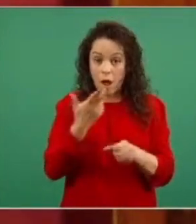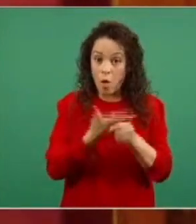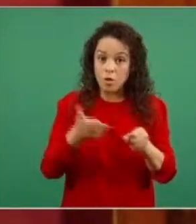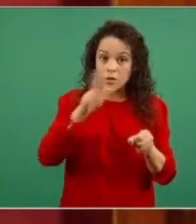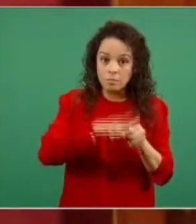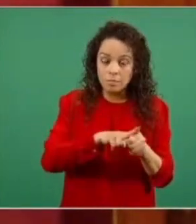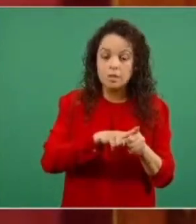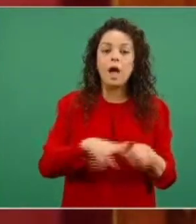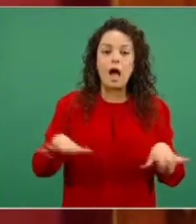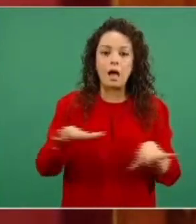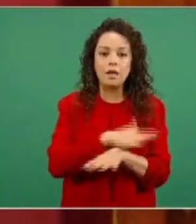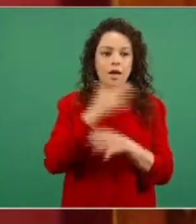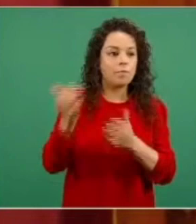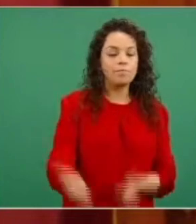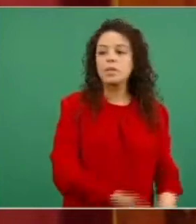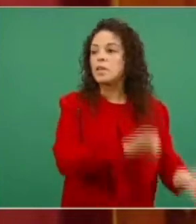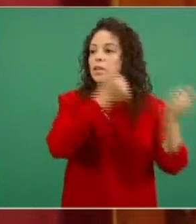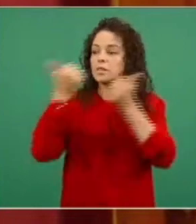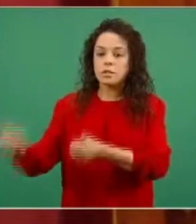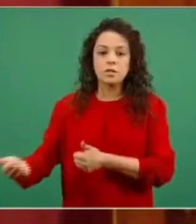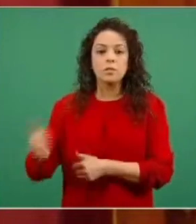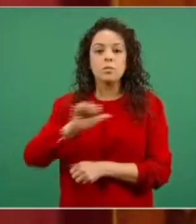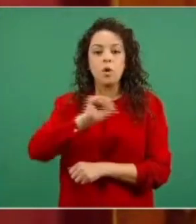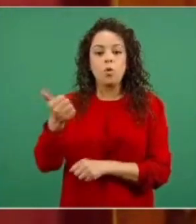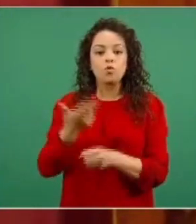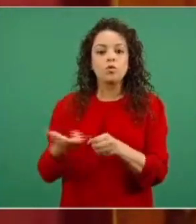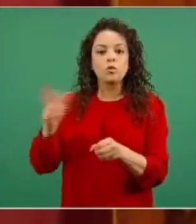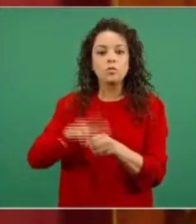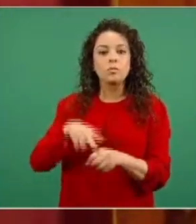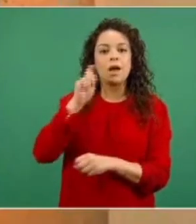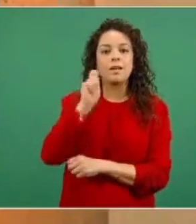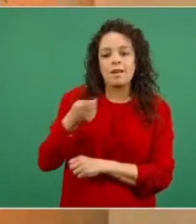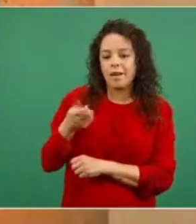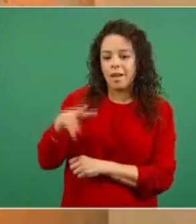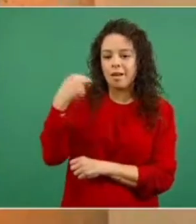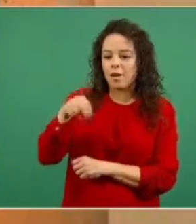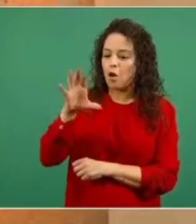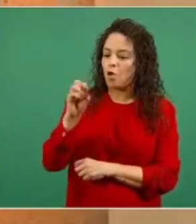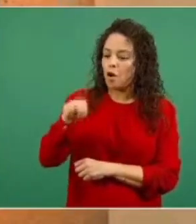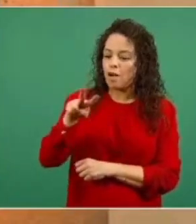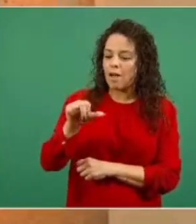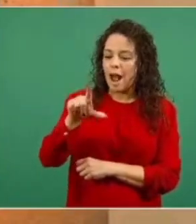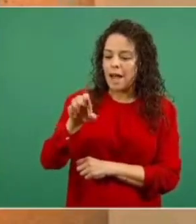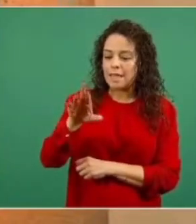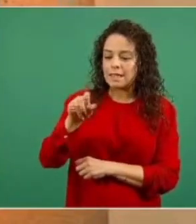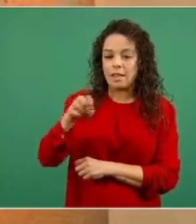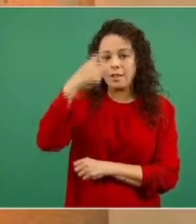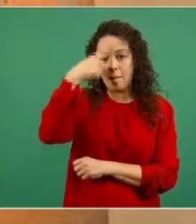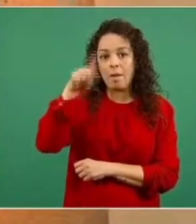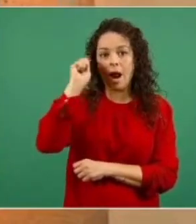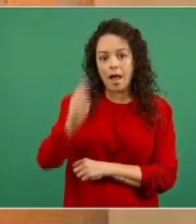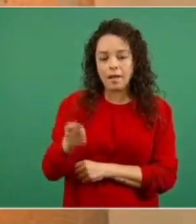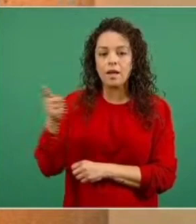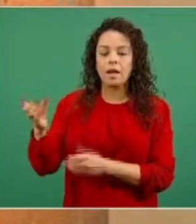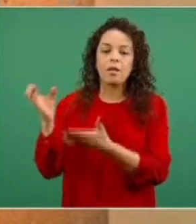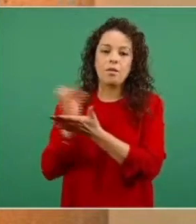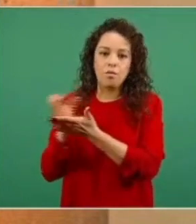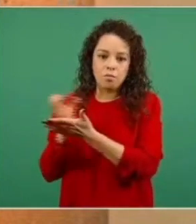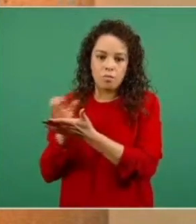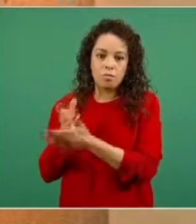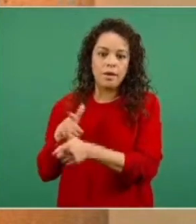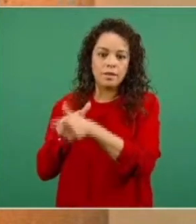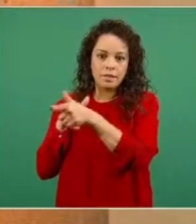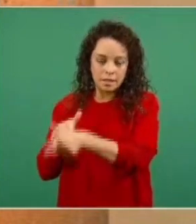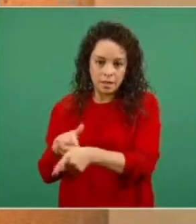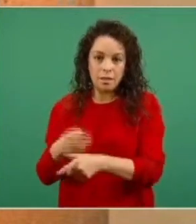poderlos llevar a un hospital, como les llamamos, de convalecientes, para que se pueda aperturar un espacio en esos hospitales. Por eso hay